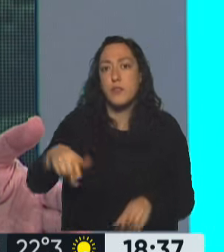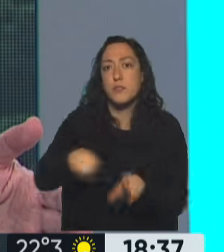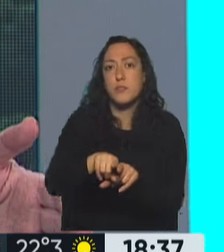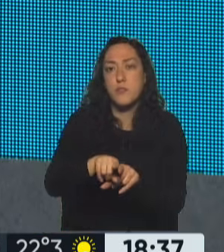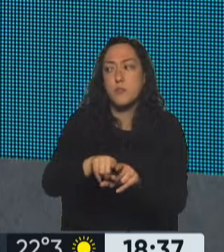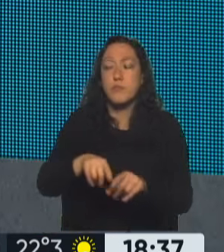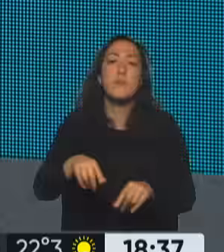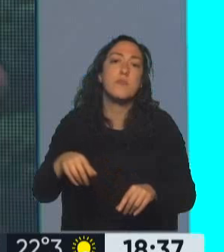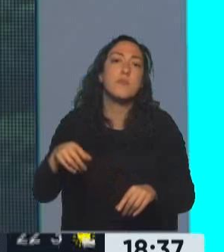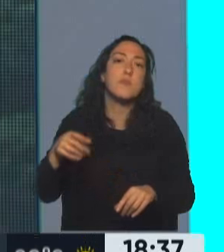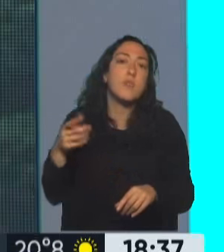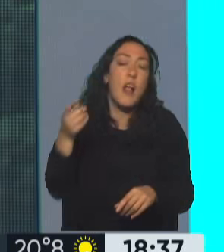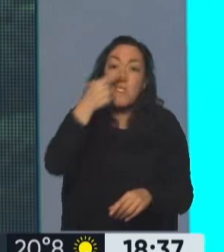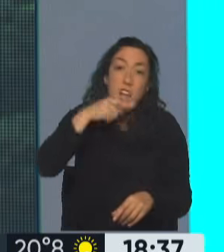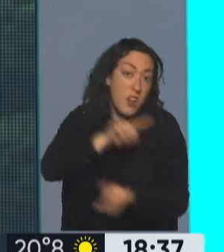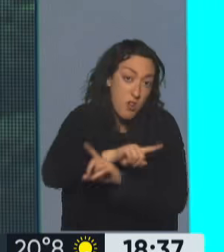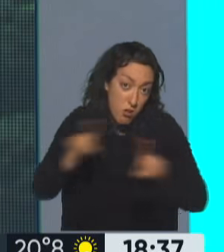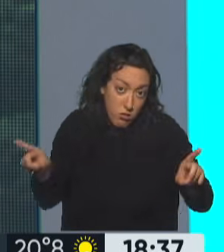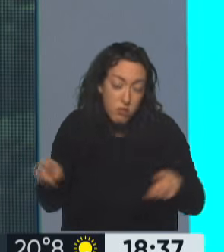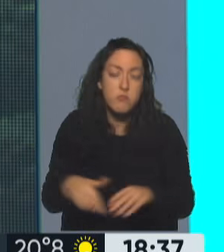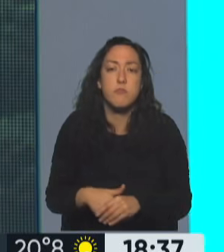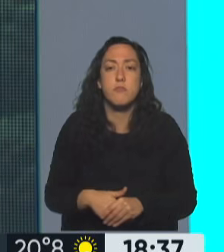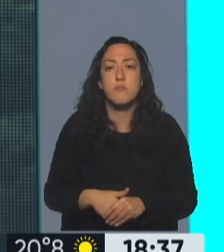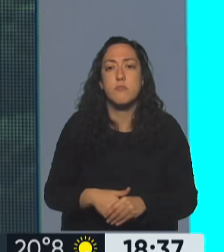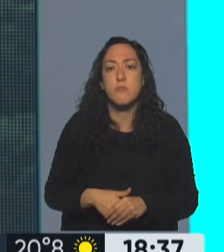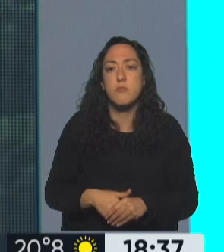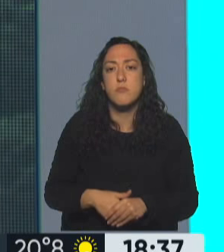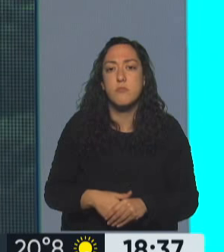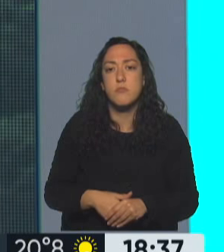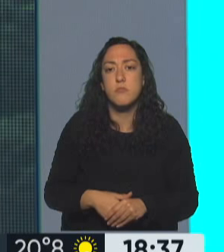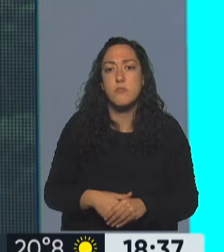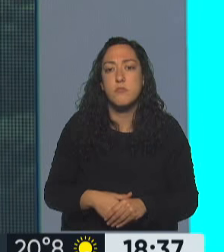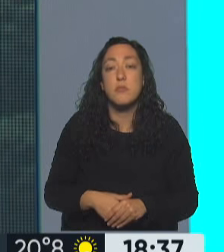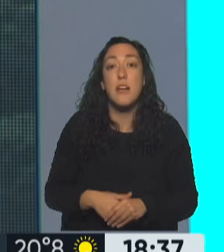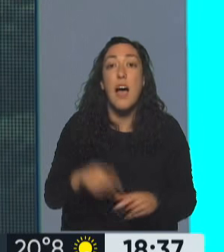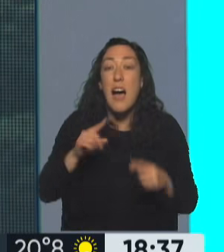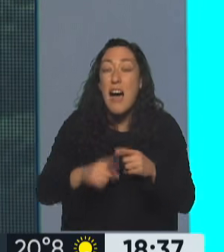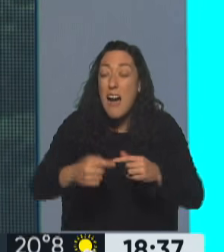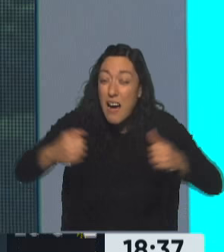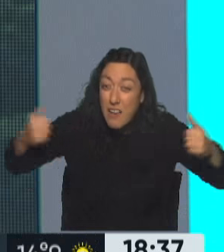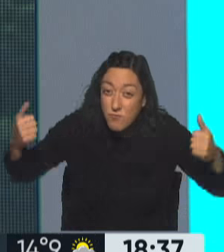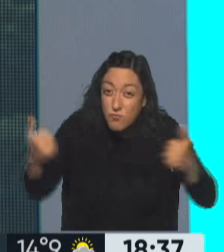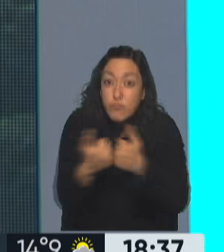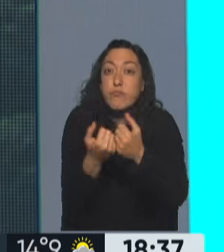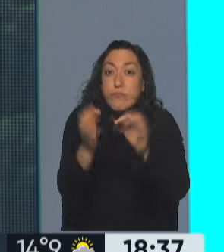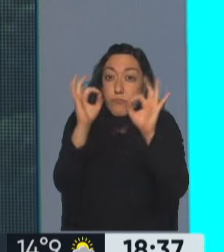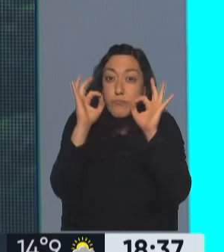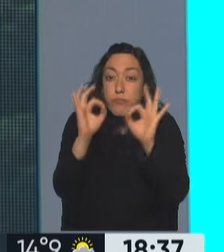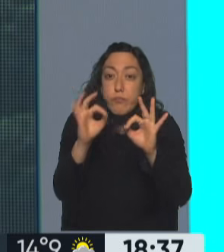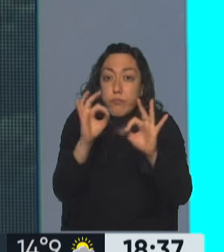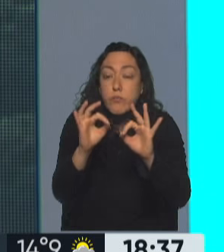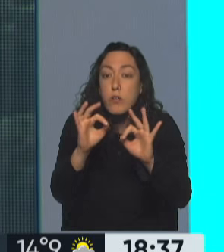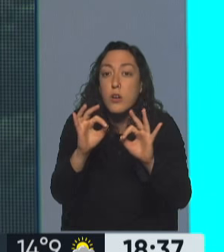Indonesia no entró. Claro. Por ejemplo, digo, al revés, digo. Esto se termina de cerrar, lo termina de cerrar con una